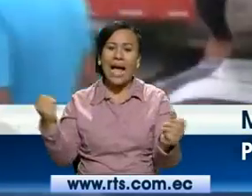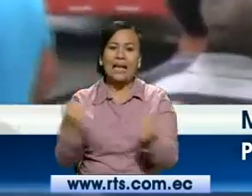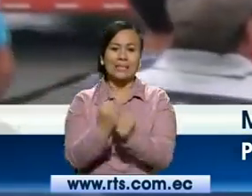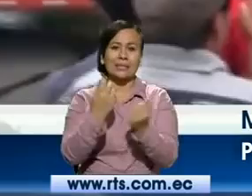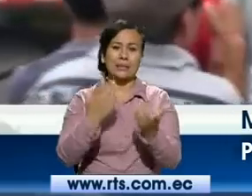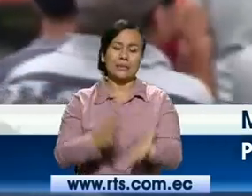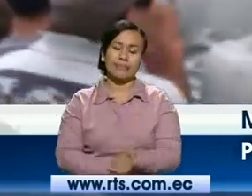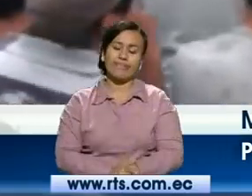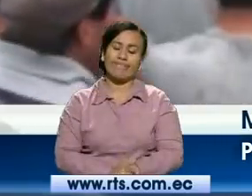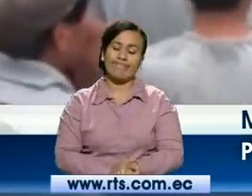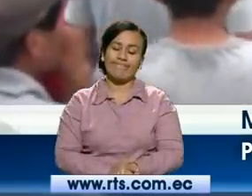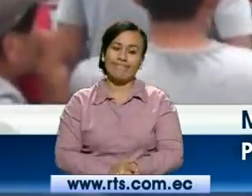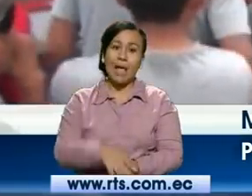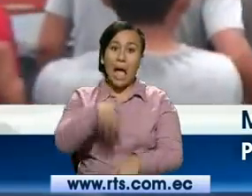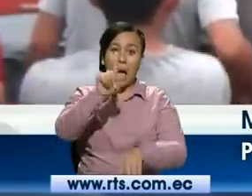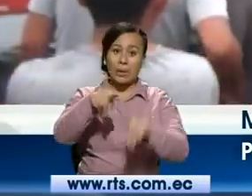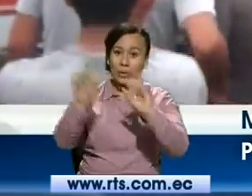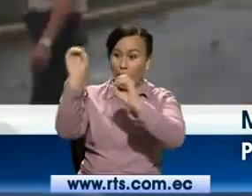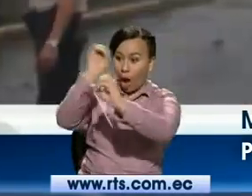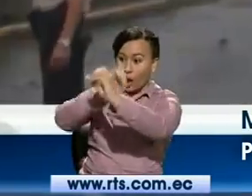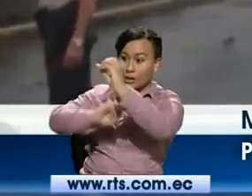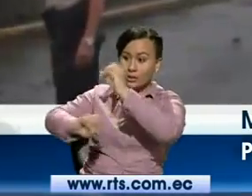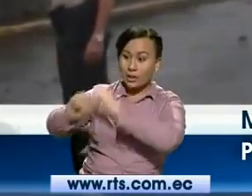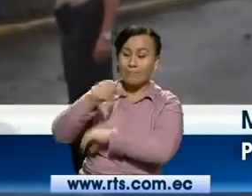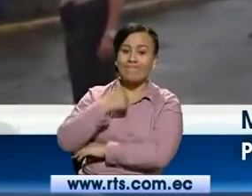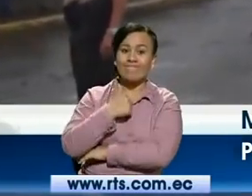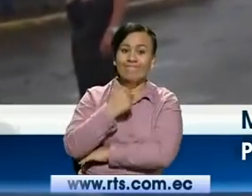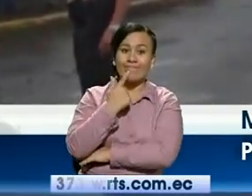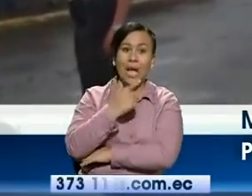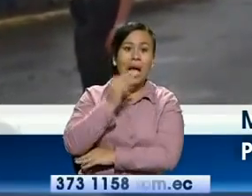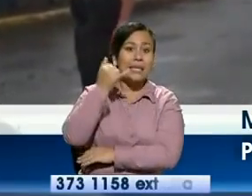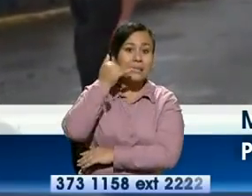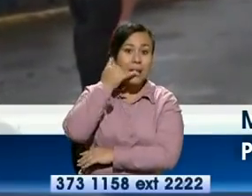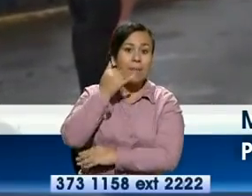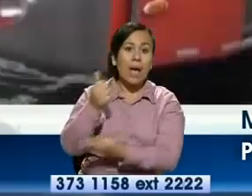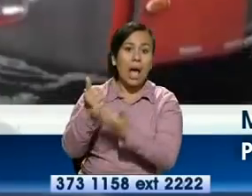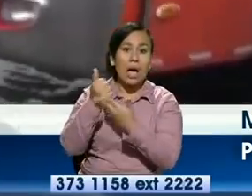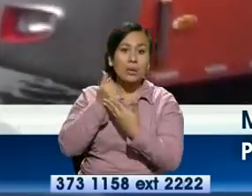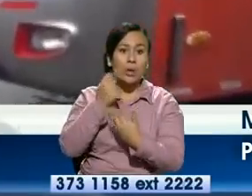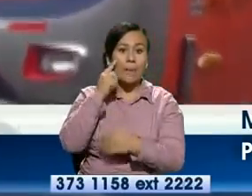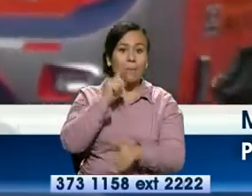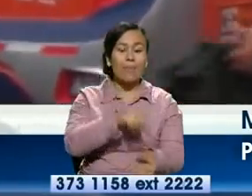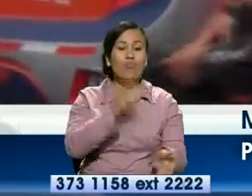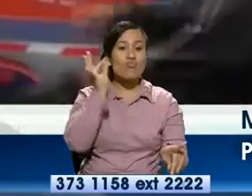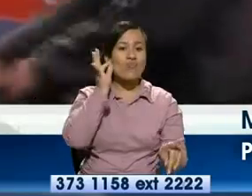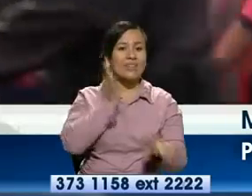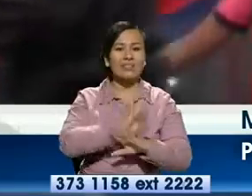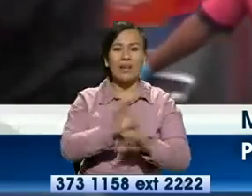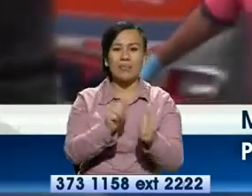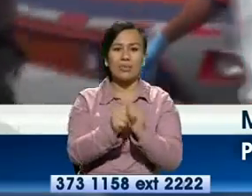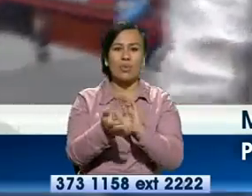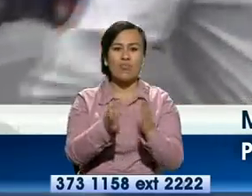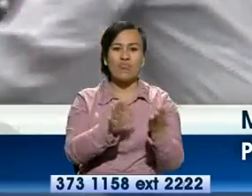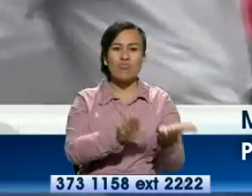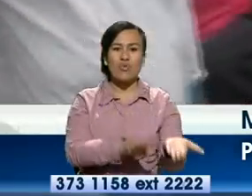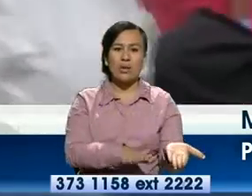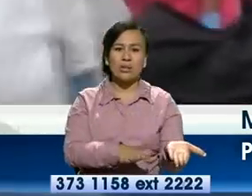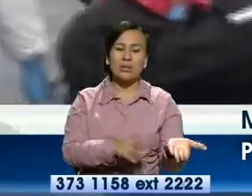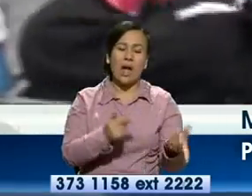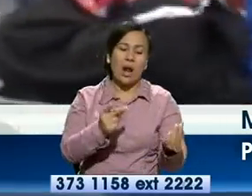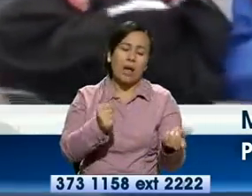accidentes. Aunque quienes observaron el accidente pidieron de inmediato ayuda, por la mujer nada se pudo hacer, pues habría muerto de